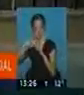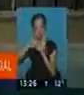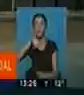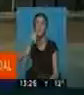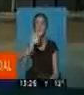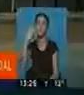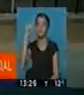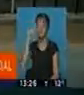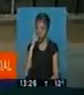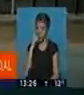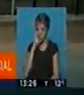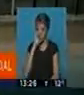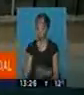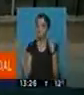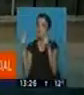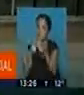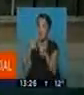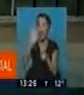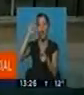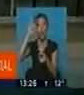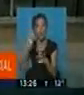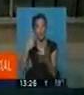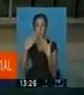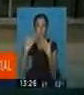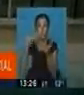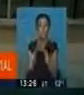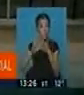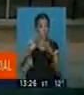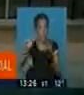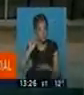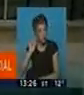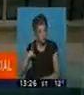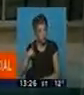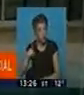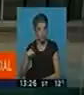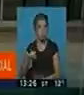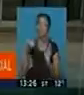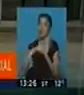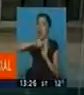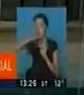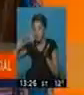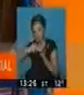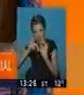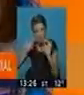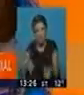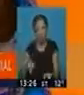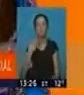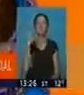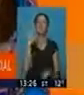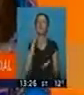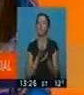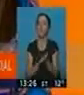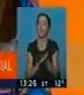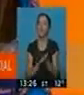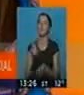OEA extraordinaria para discutir la cláusula democrática. Pero hay otro problema. Se habla de la victimización